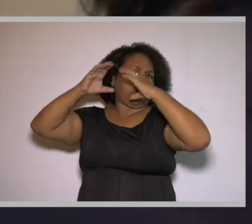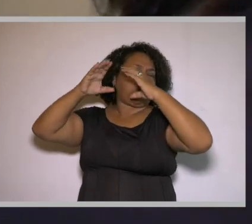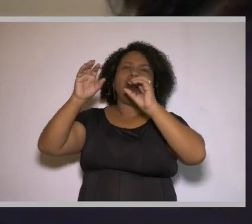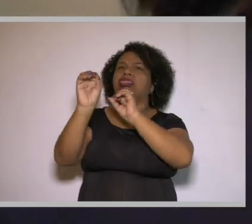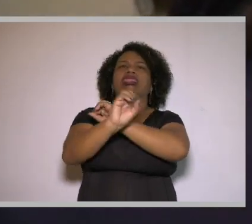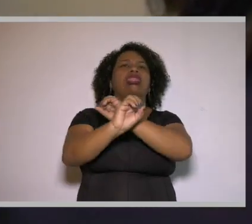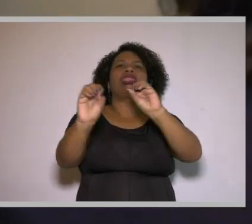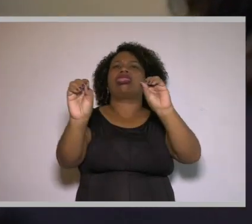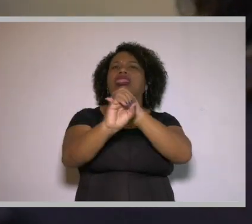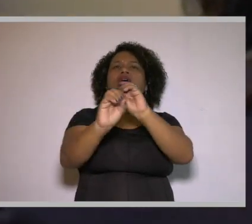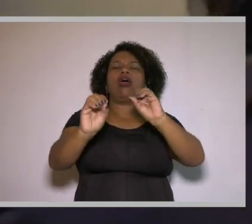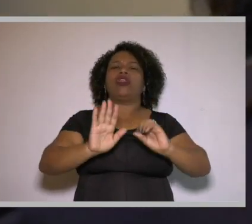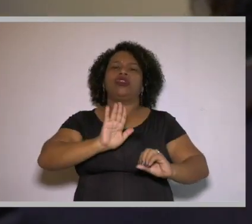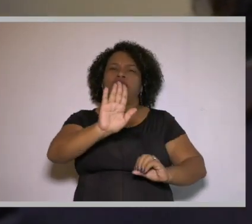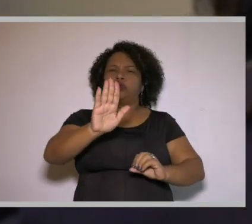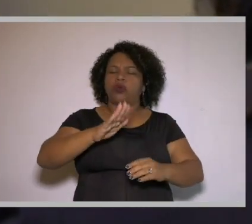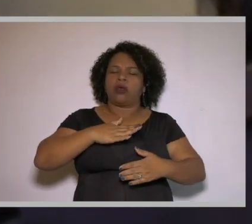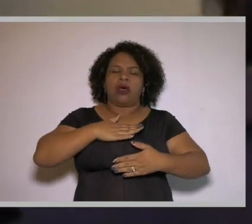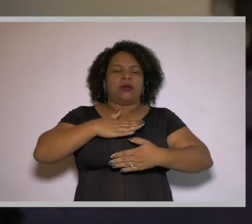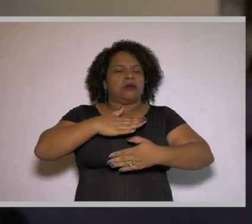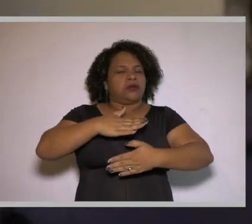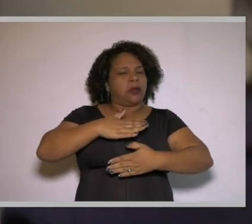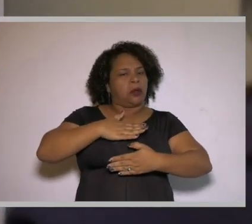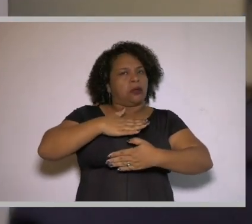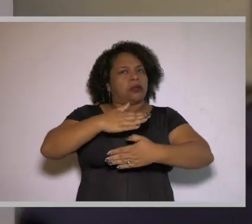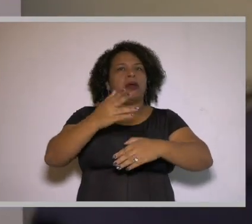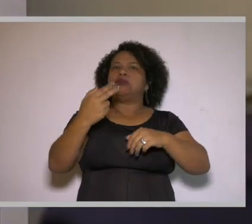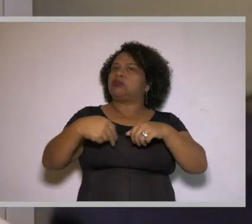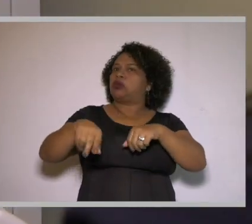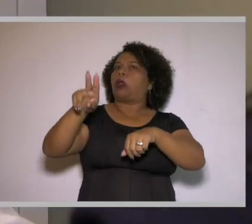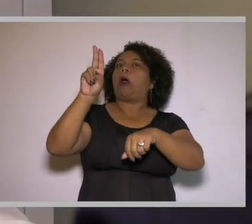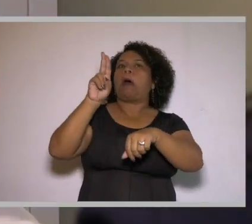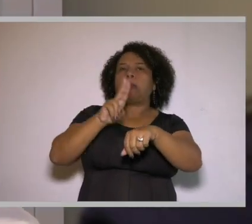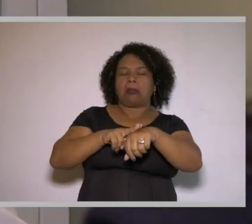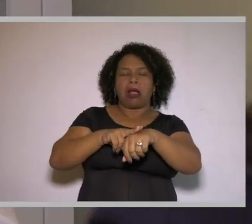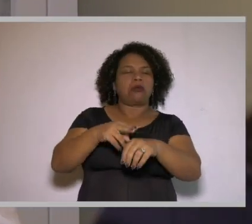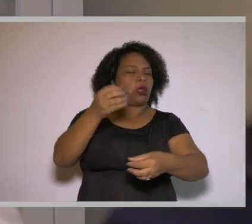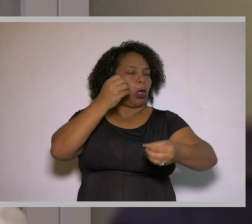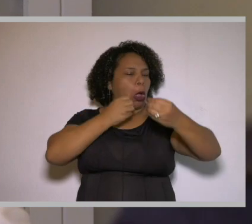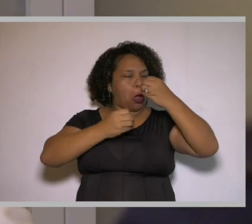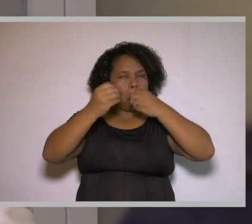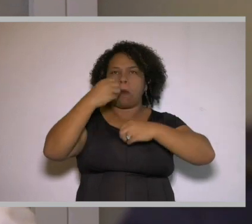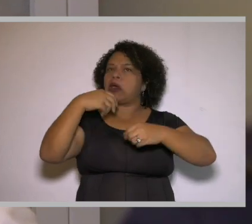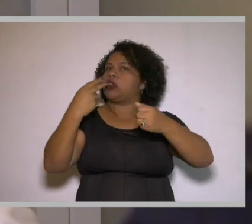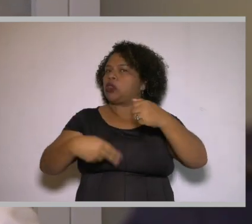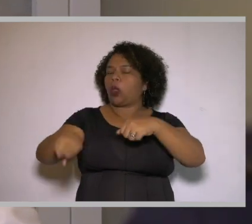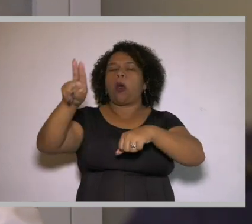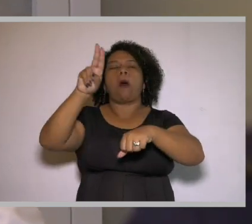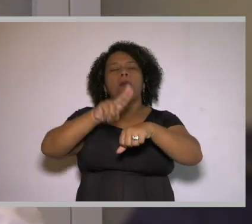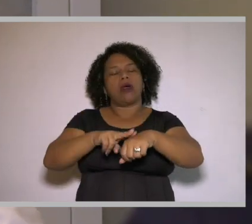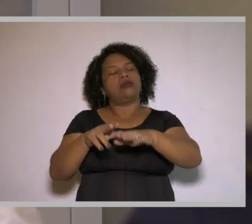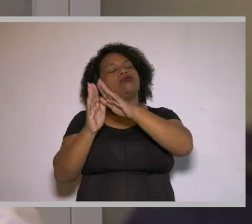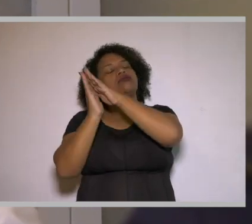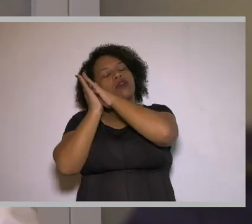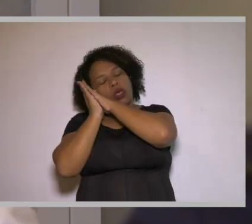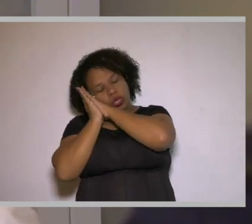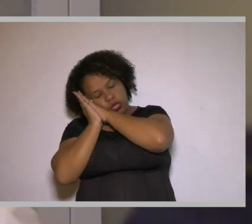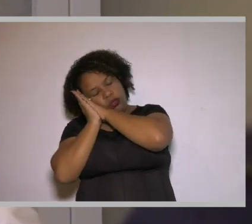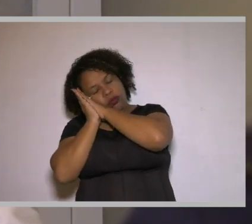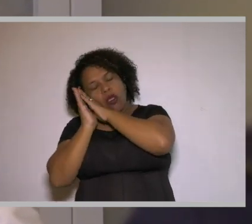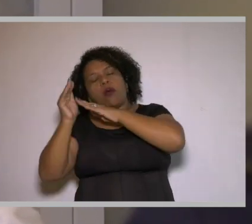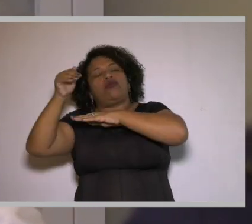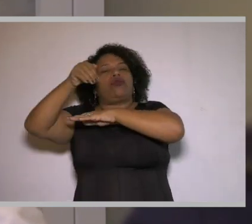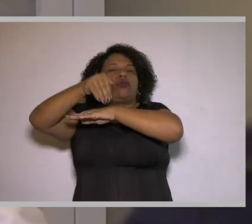apneas del sueño. Son esos pacientes que son simplemente roncadores crónicos, que no están asociados a procesos amigdalares, que tienen sus